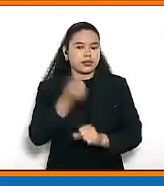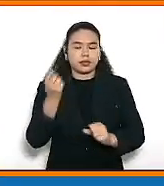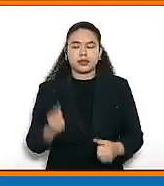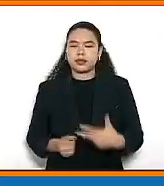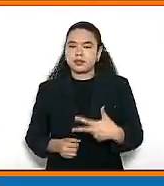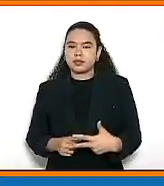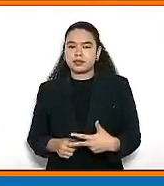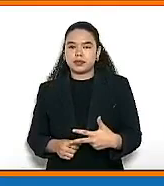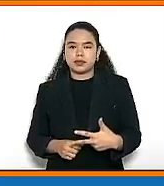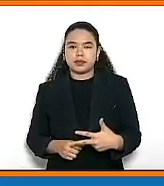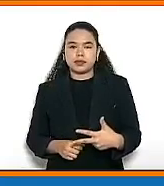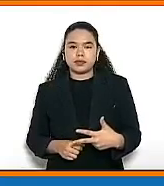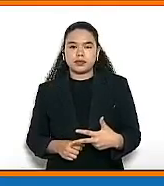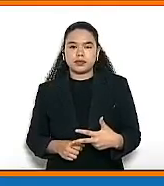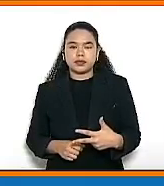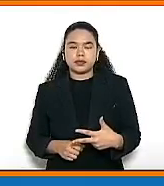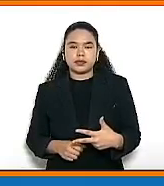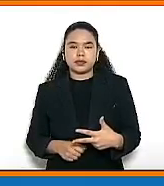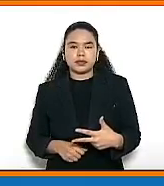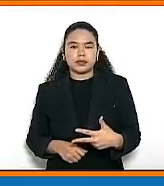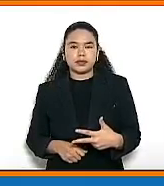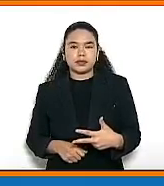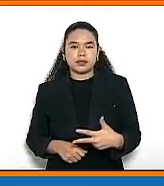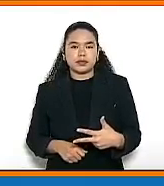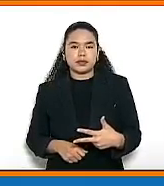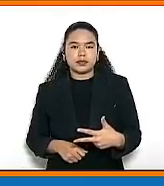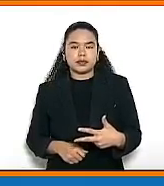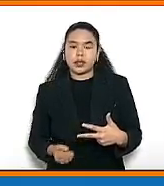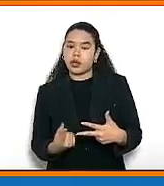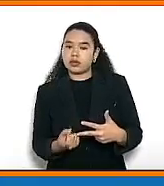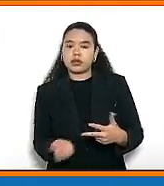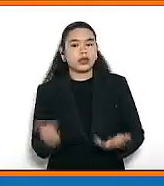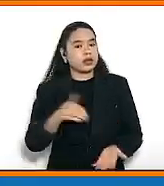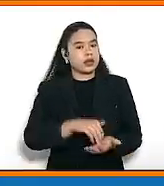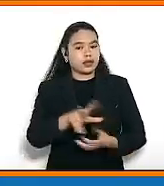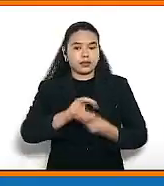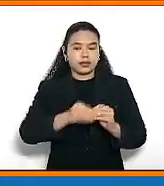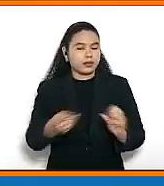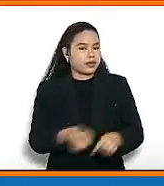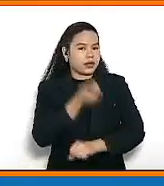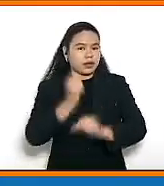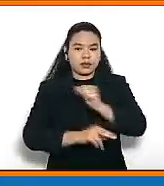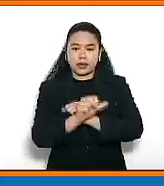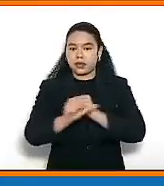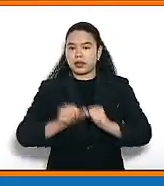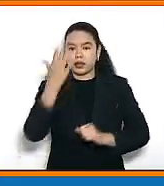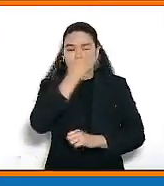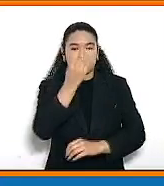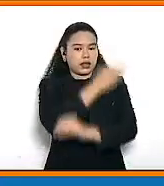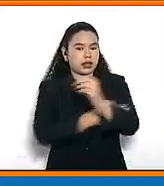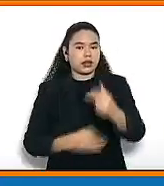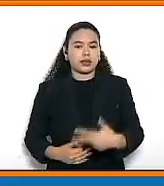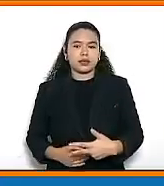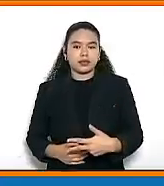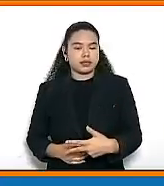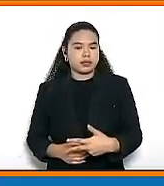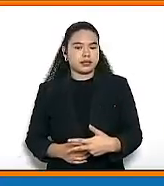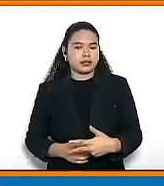ganador. Este es el 11. Los números ganadores en Pega 3 en esta linda tarde